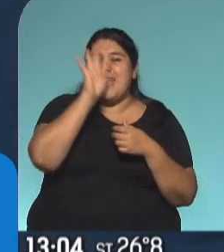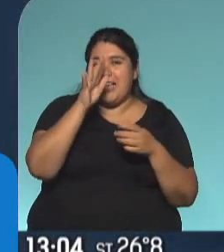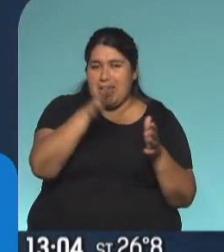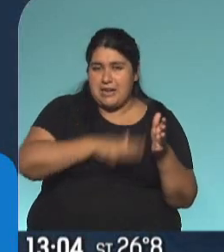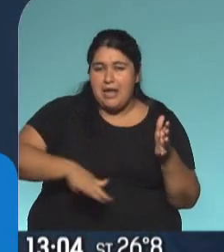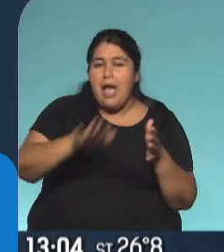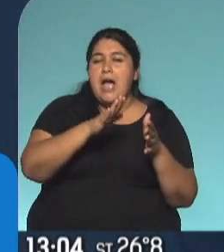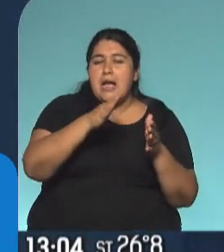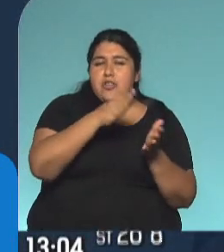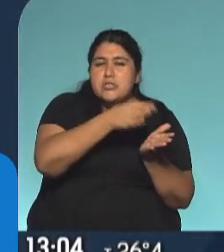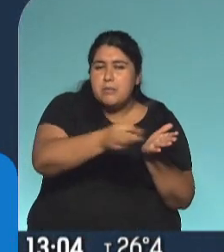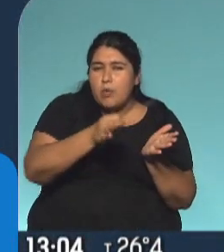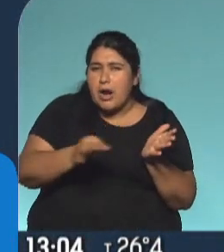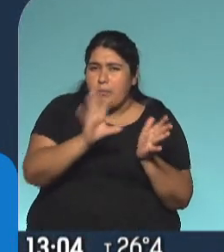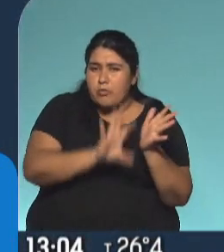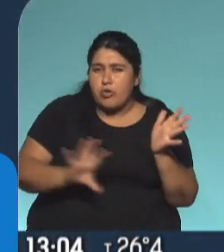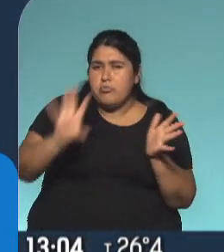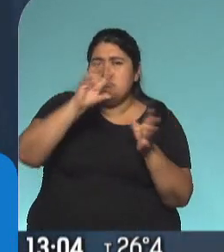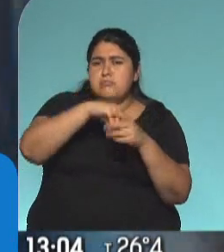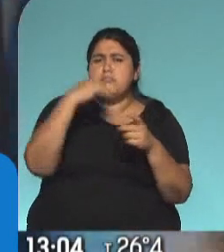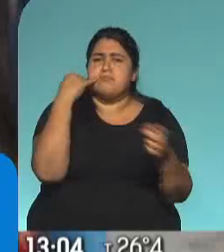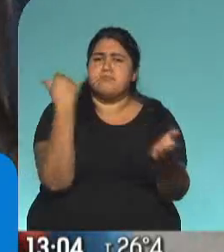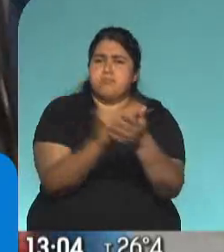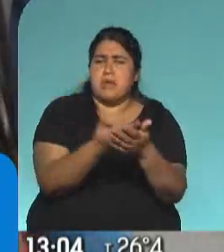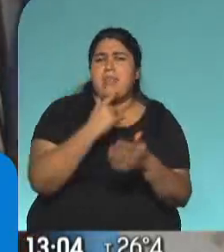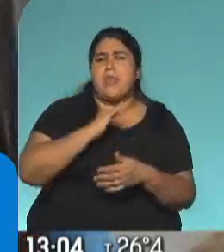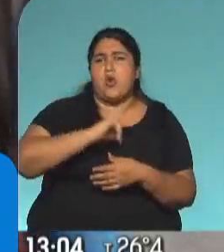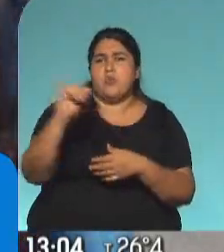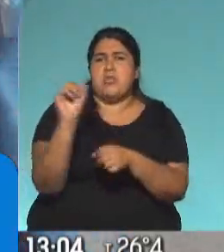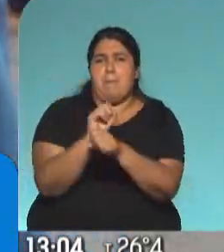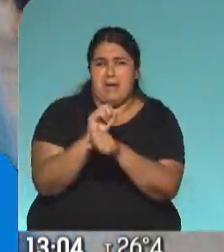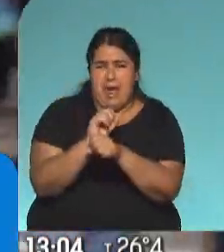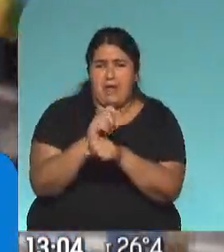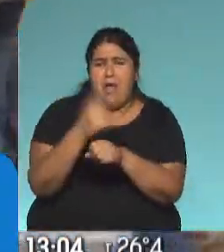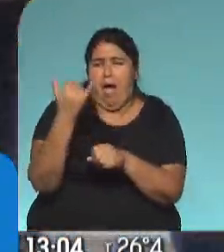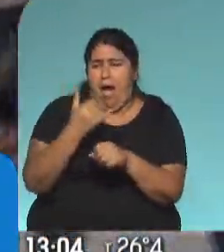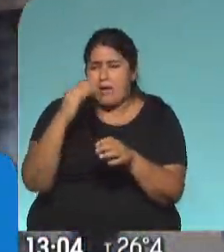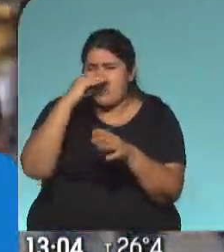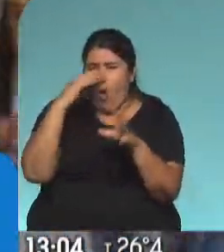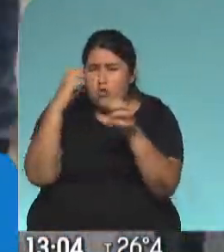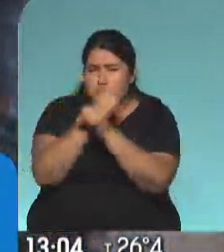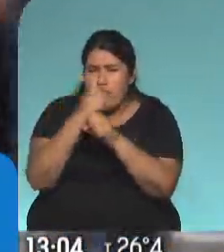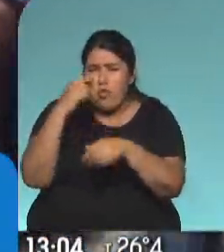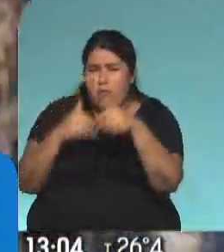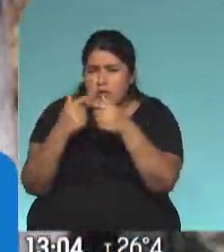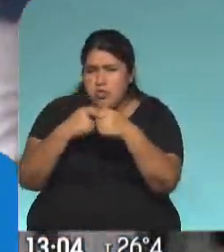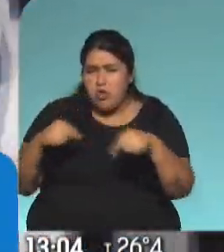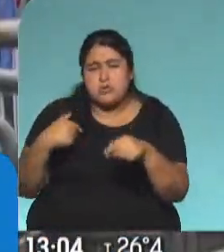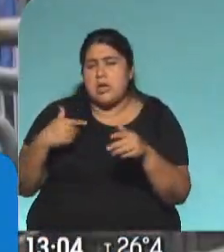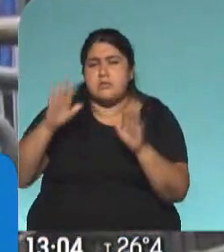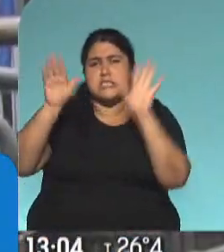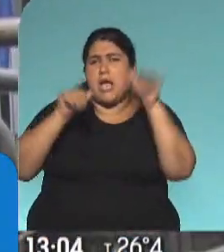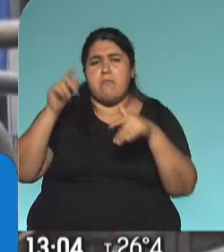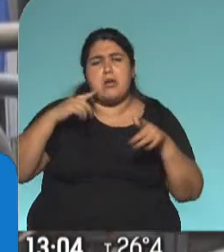14 pueblos autóctonos del país, ya presentó una denuncia penal por irregularidades, llamando a las bases a movilizarse